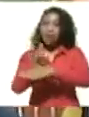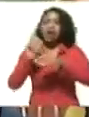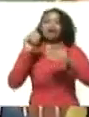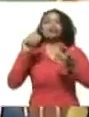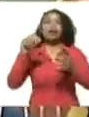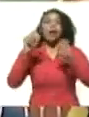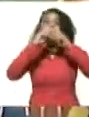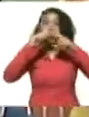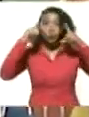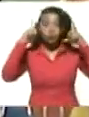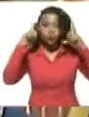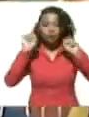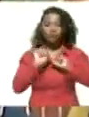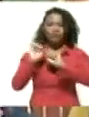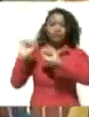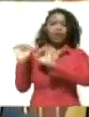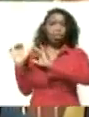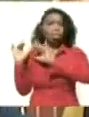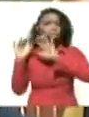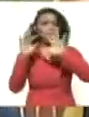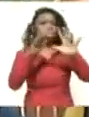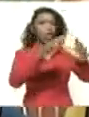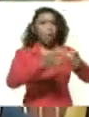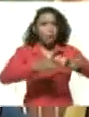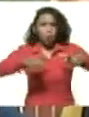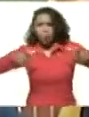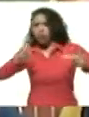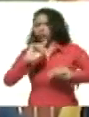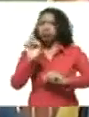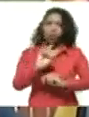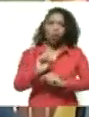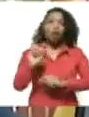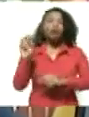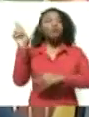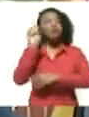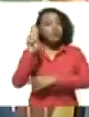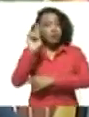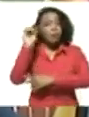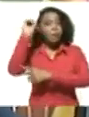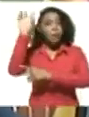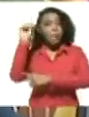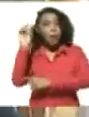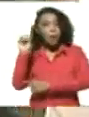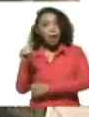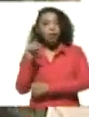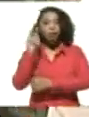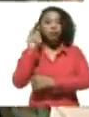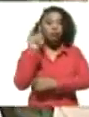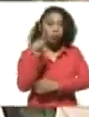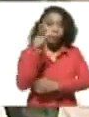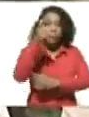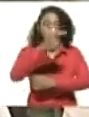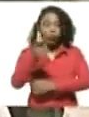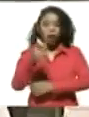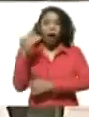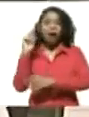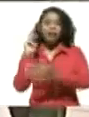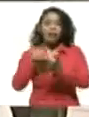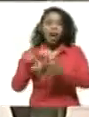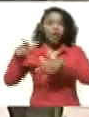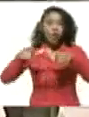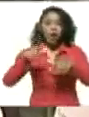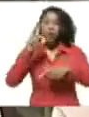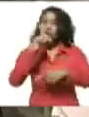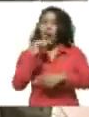evitar las concentraciones aglomeraciones y usemos el semáforo si usted es ciudadanos ciudadanas llega un sitio y no